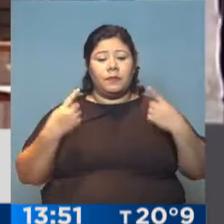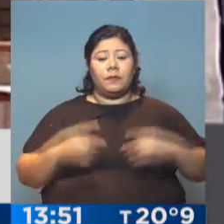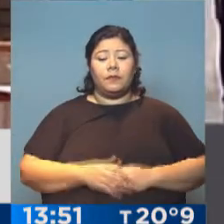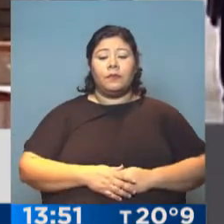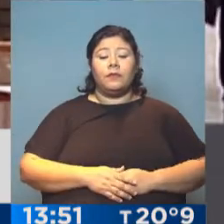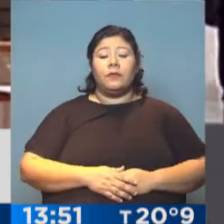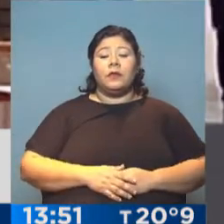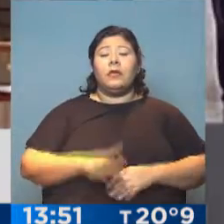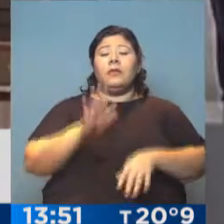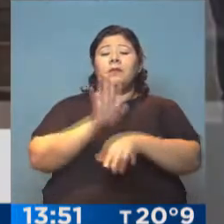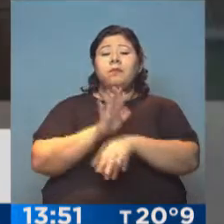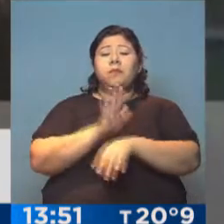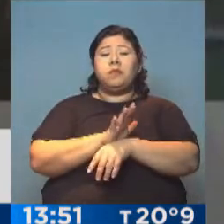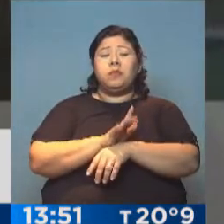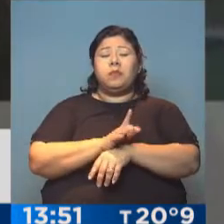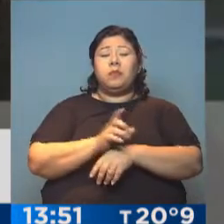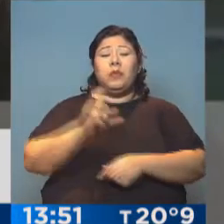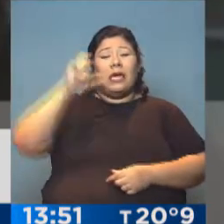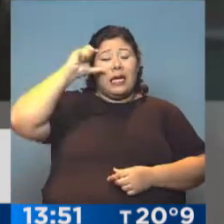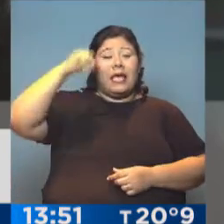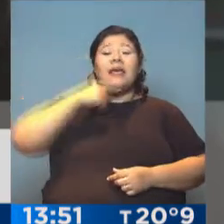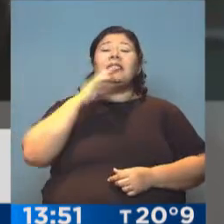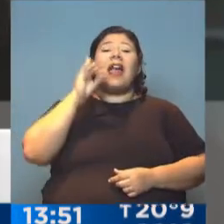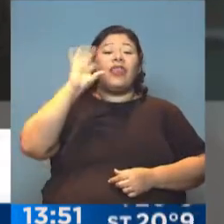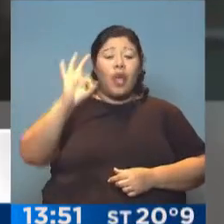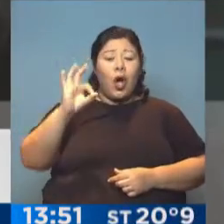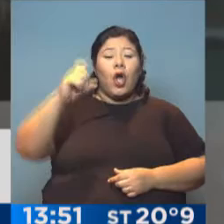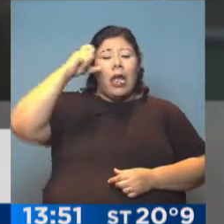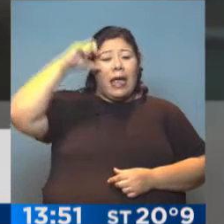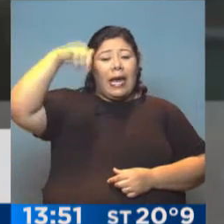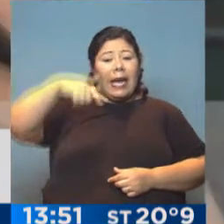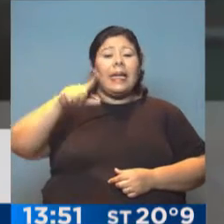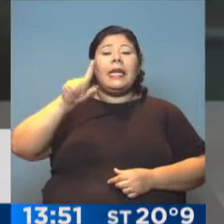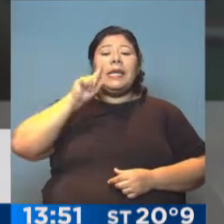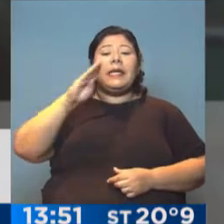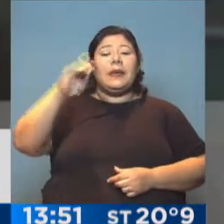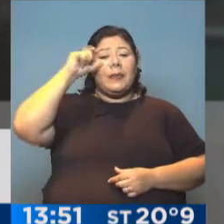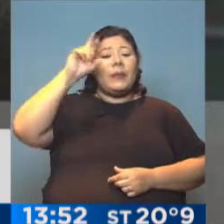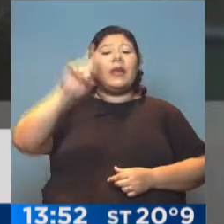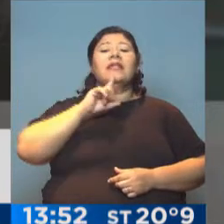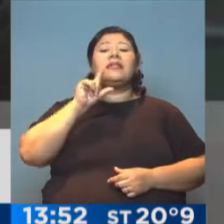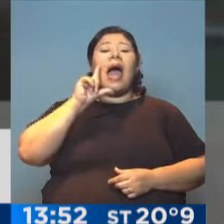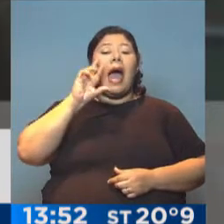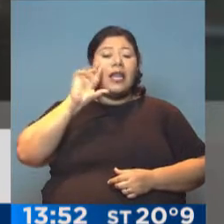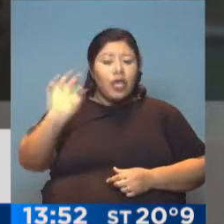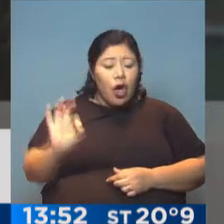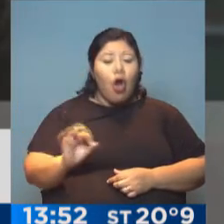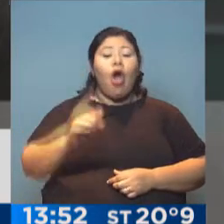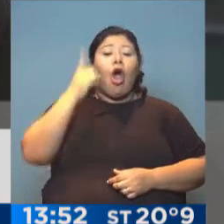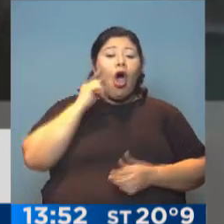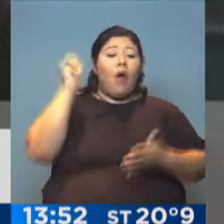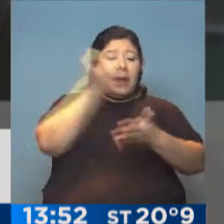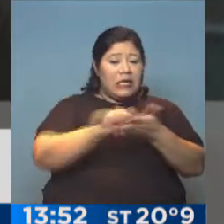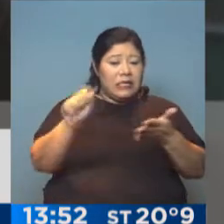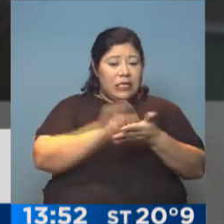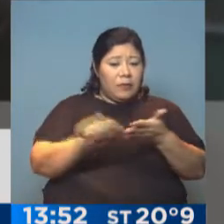Tangos Libertarios es una especie de ópera anarquista con letra de Osvaldo Bayer y de otros letristas que aportan a